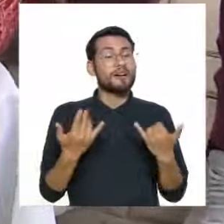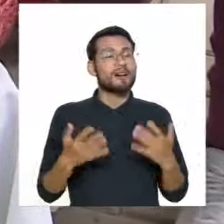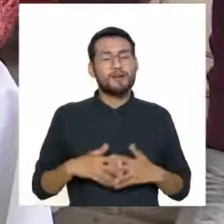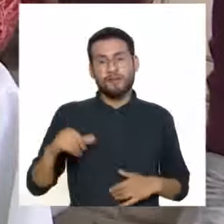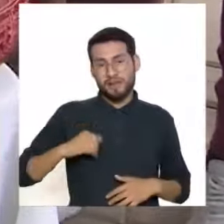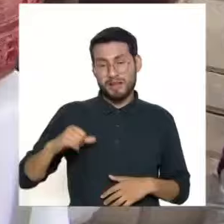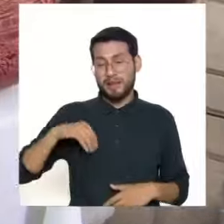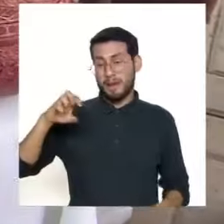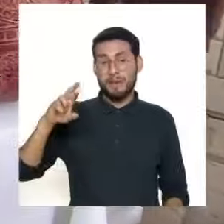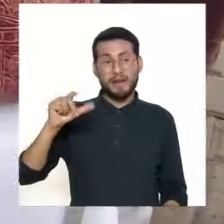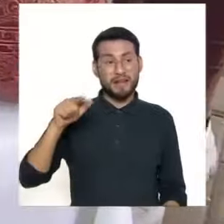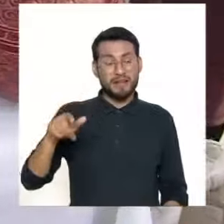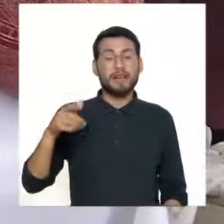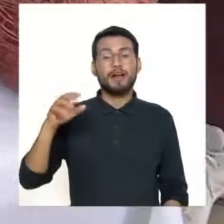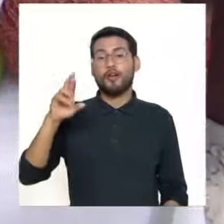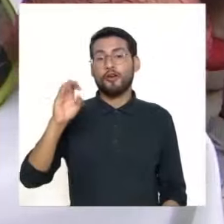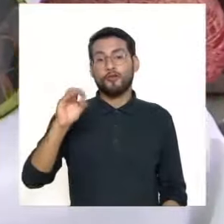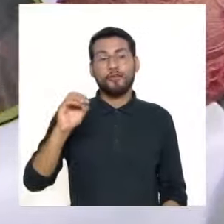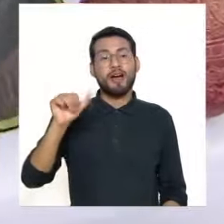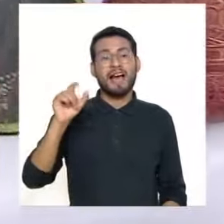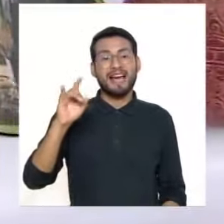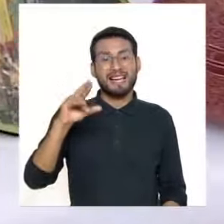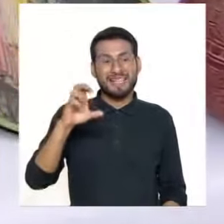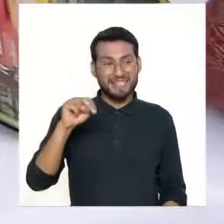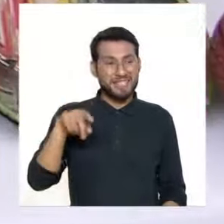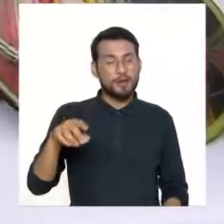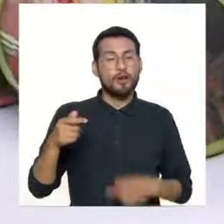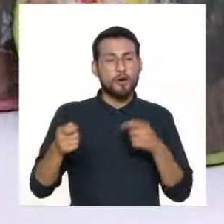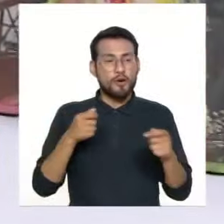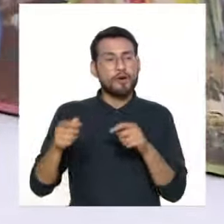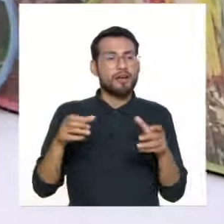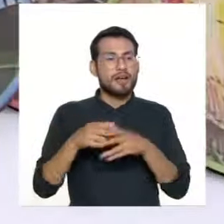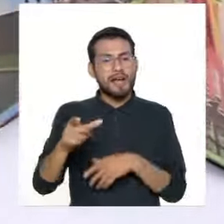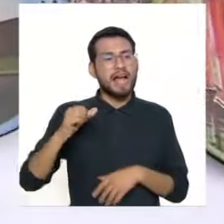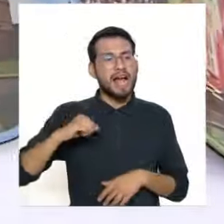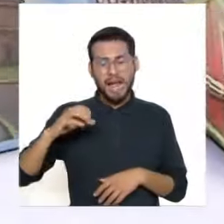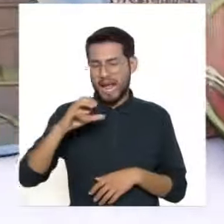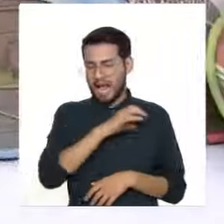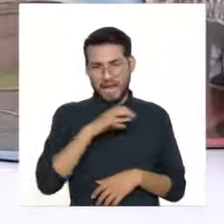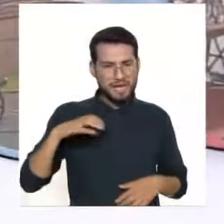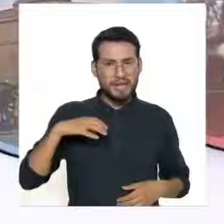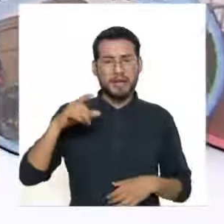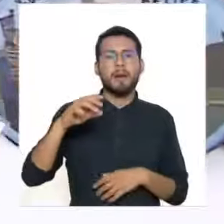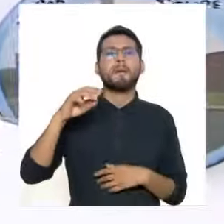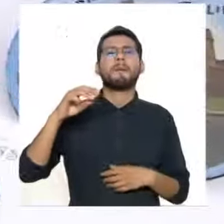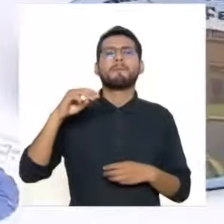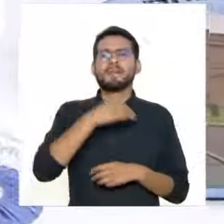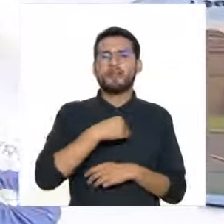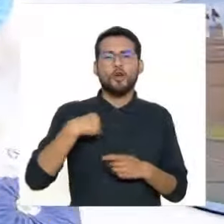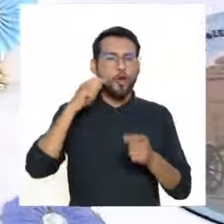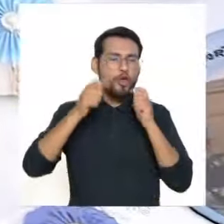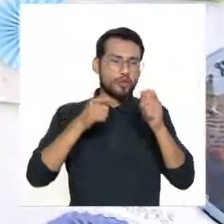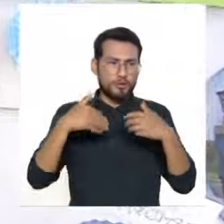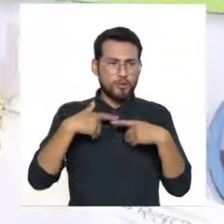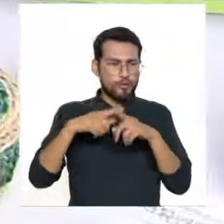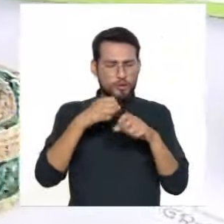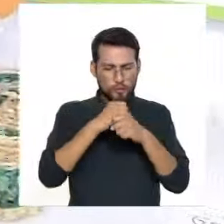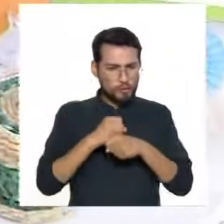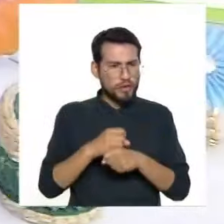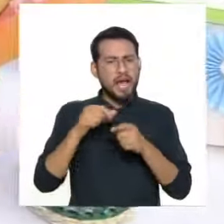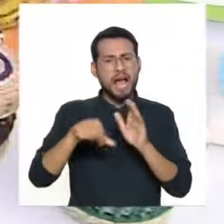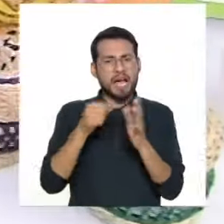municipalidad de la perla alcalde Rodolfo adrianzén en conjunto con el gobierno Regional del callao y mincetur dando la oportunidad a todos los emprendedores artesanos y